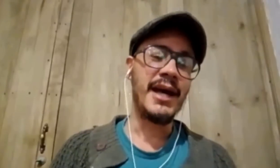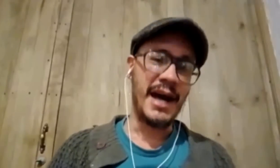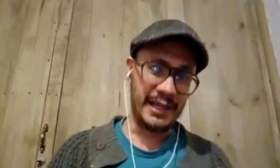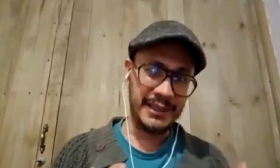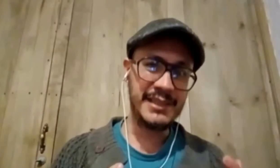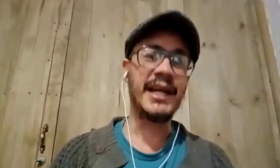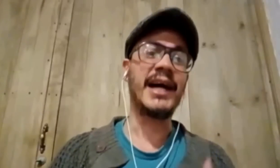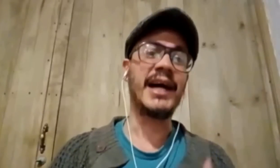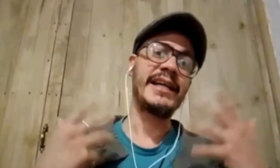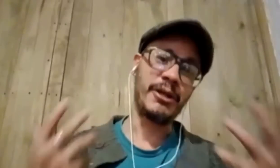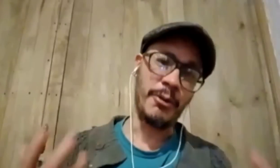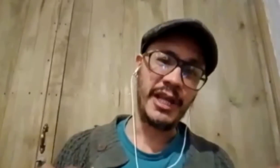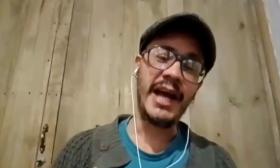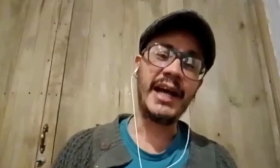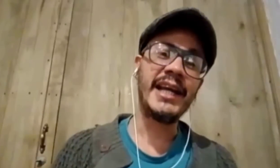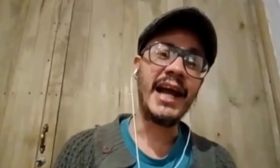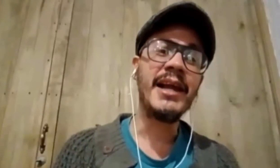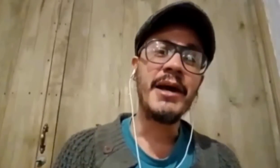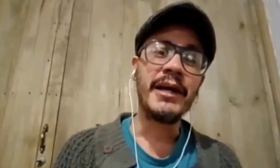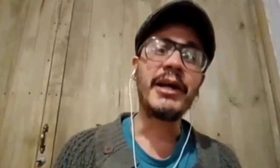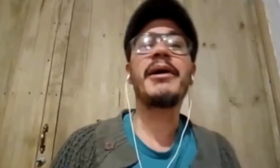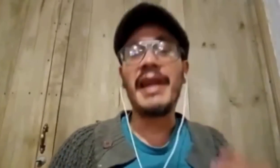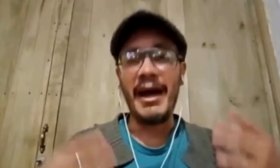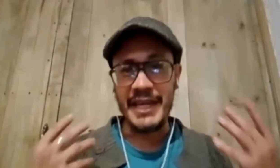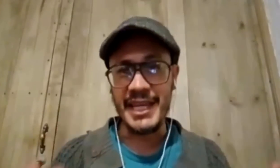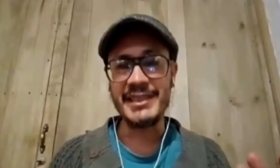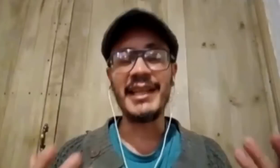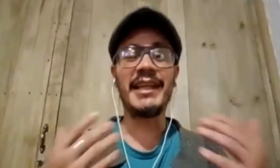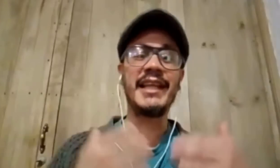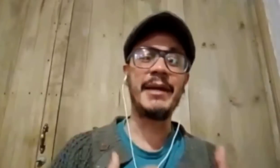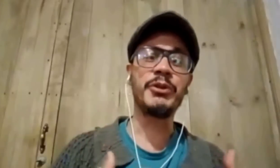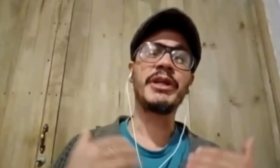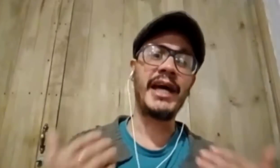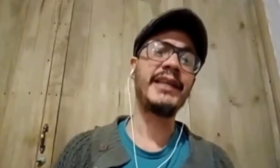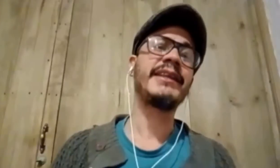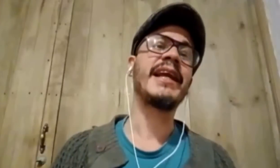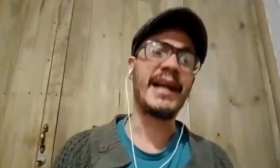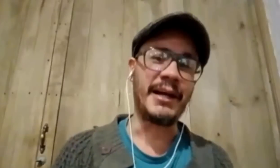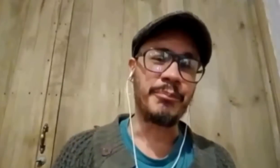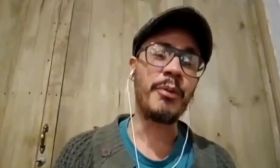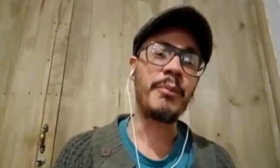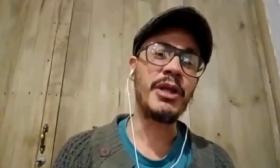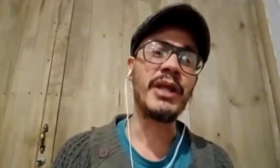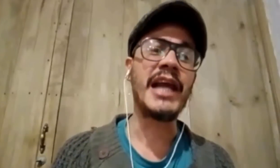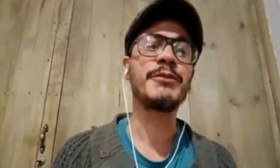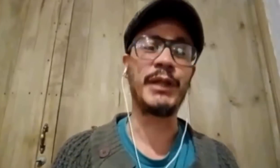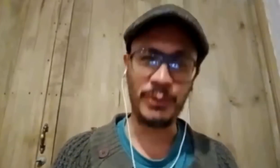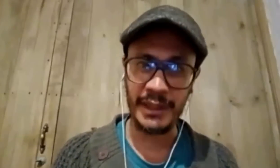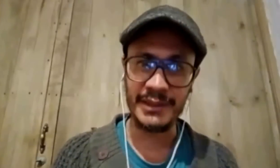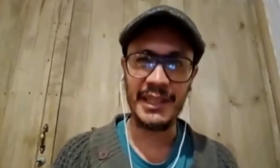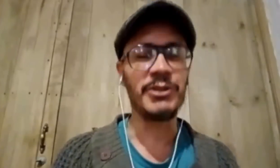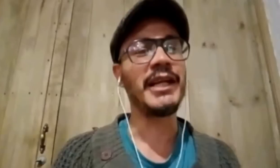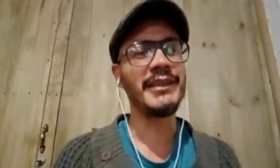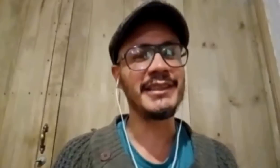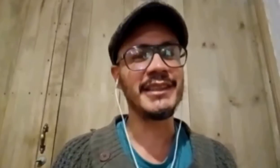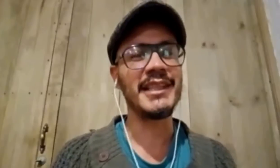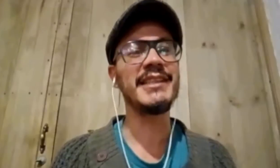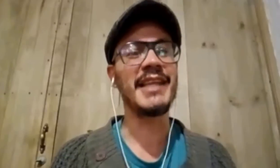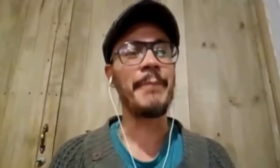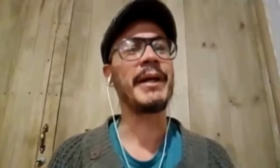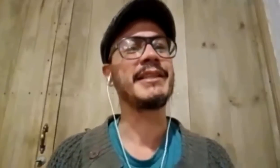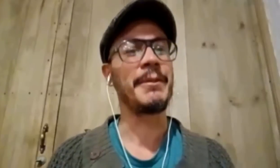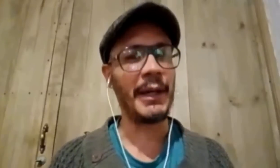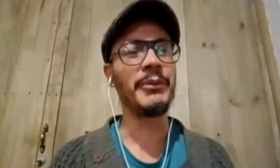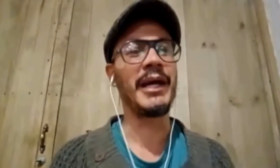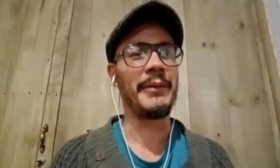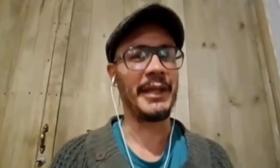comunidad artística y comunidad en general la belleza que tenemos en Tilarán por medio de las pinturas y de los artistas que